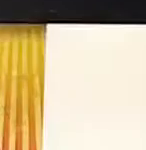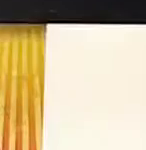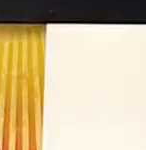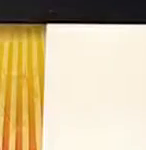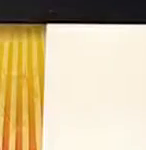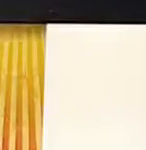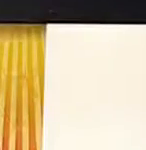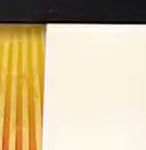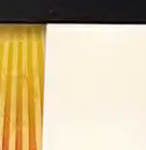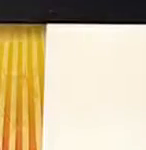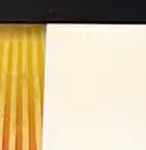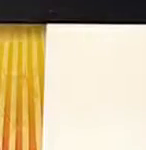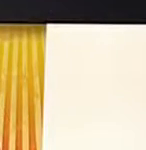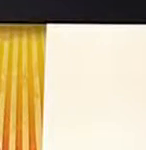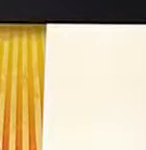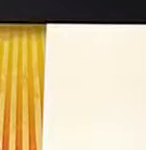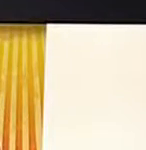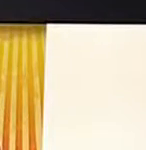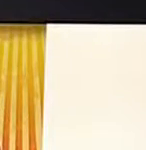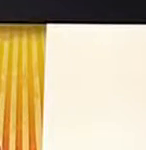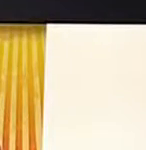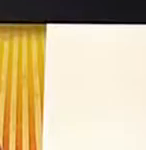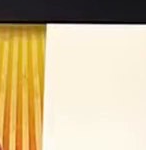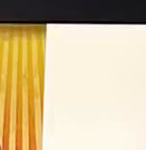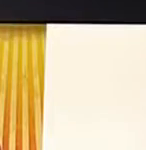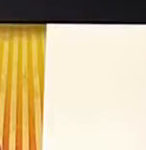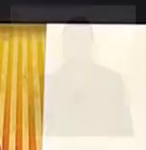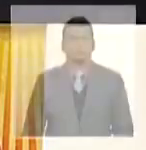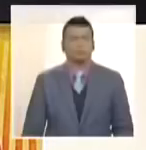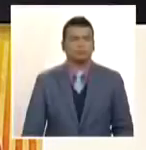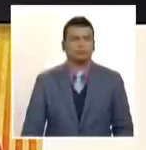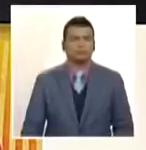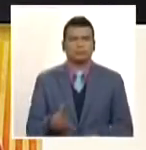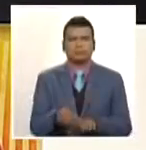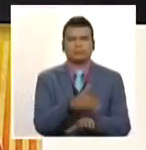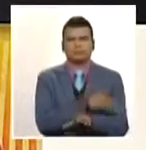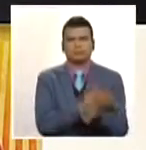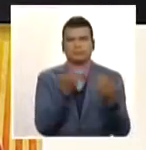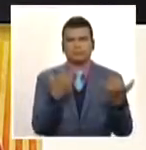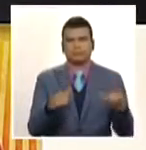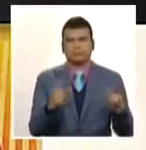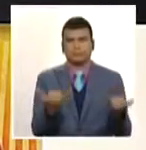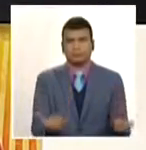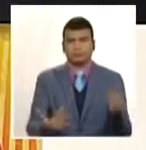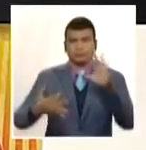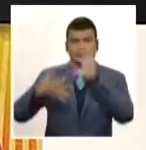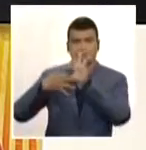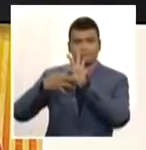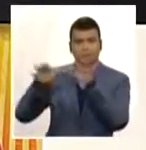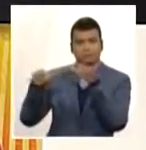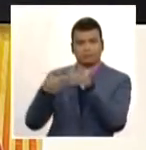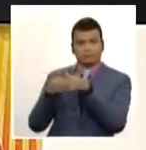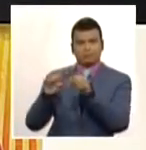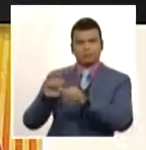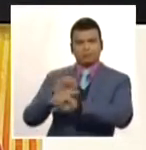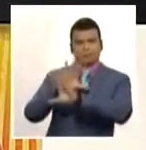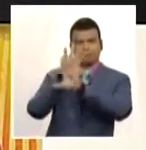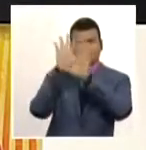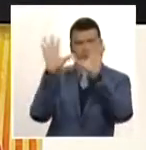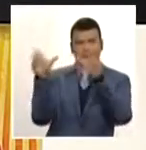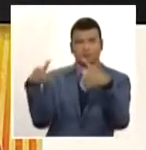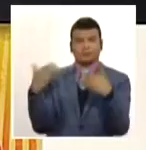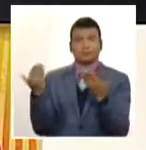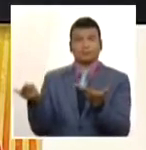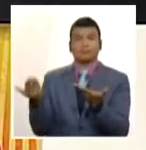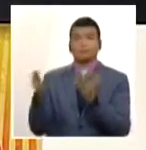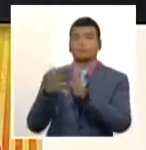Parte final de Economía HD, la visión del Pacífico más allá de los titulares. Y a esta hora nos enlazamos con nuestros compañeros de Amaneciendo,